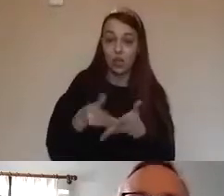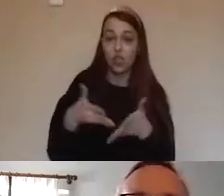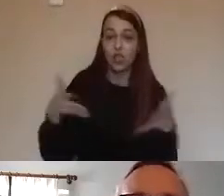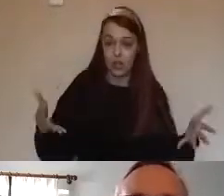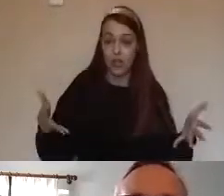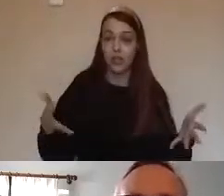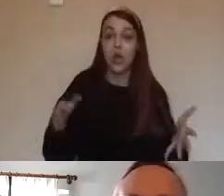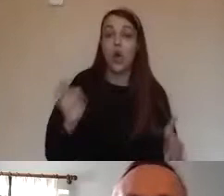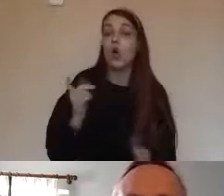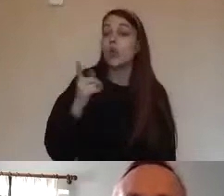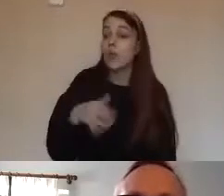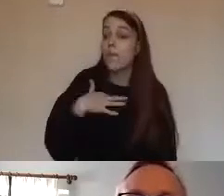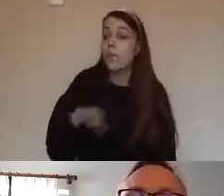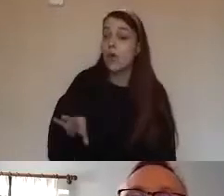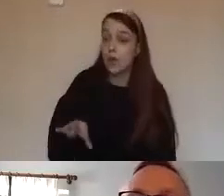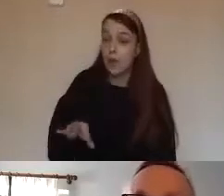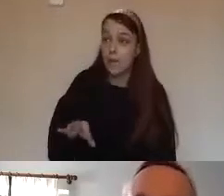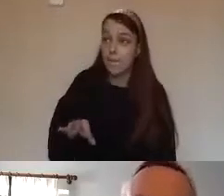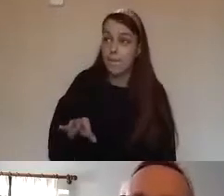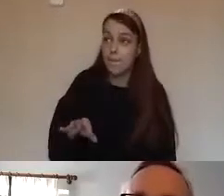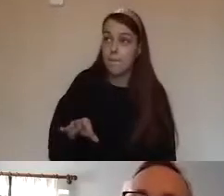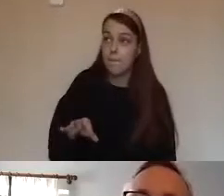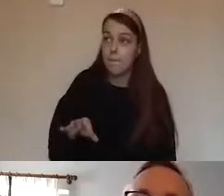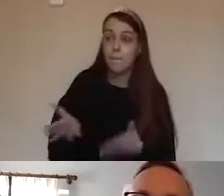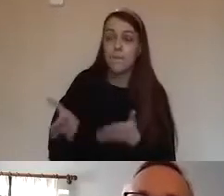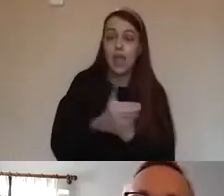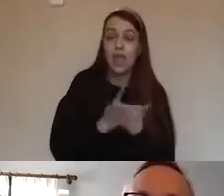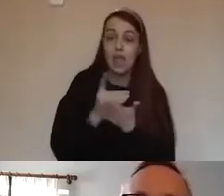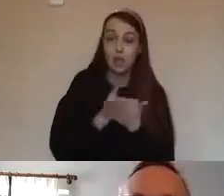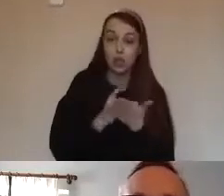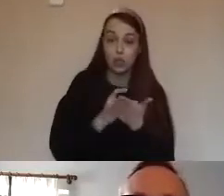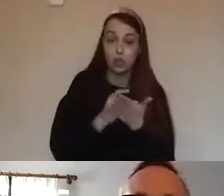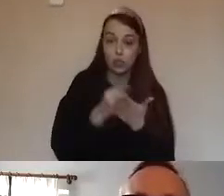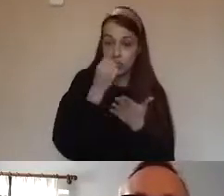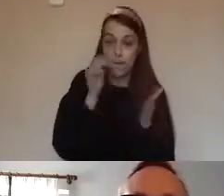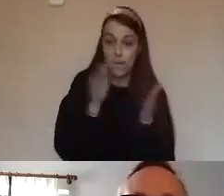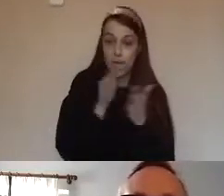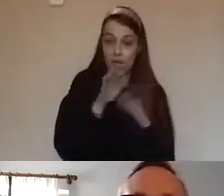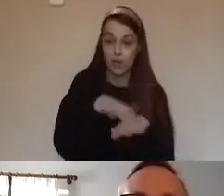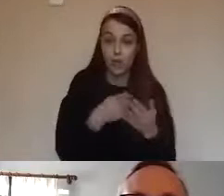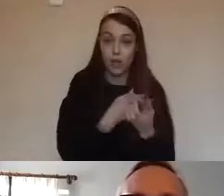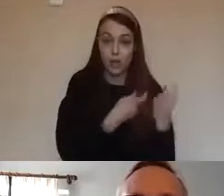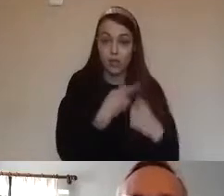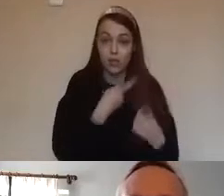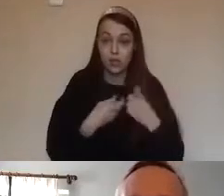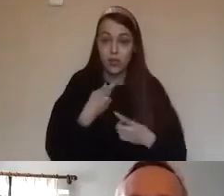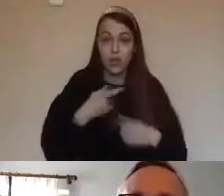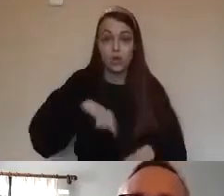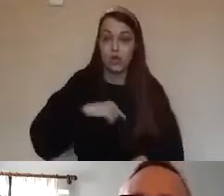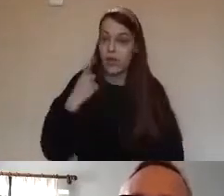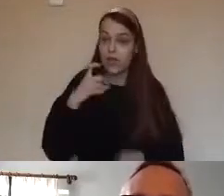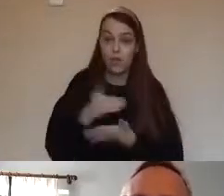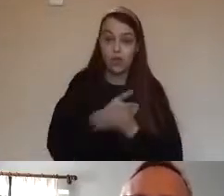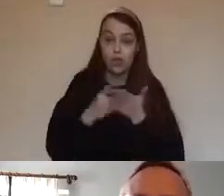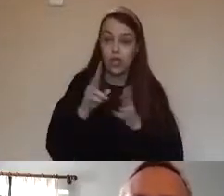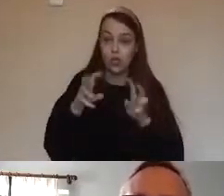o también con fuentes de datos menores, pero necesitamos desarrollar nuevos datos, eso